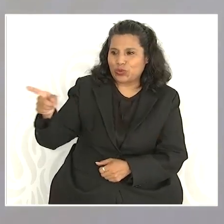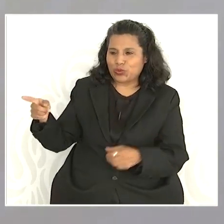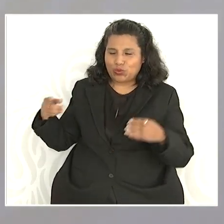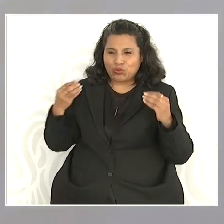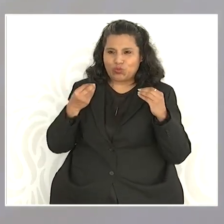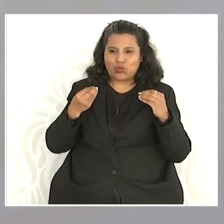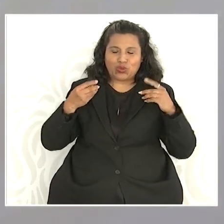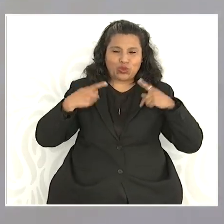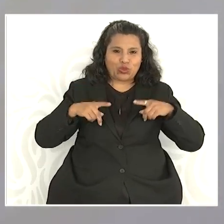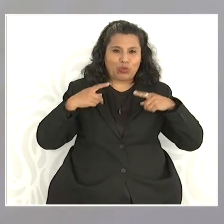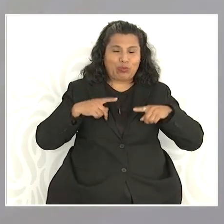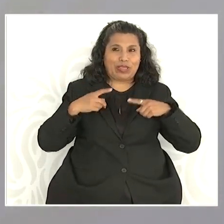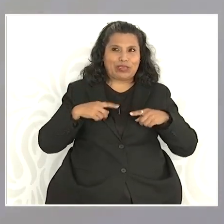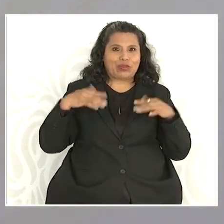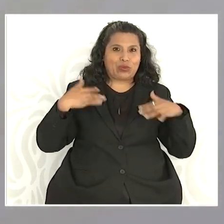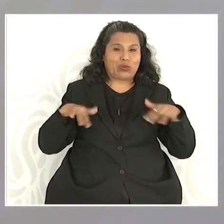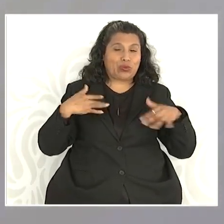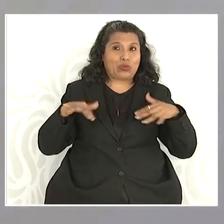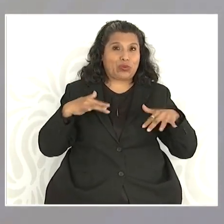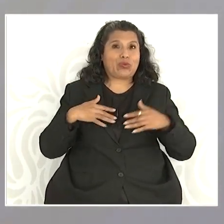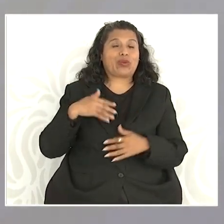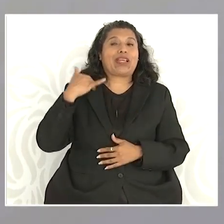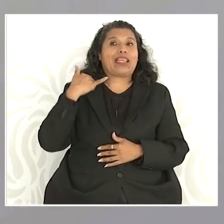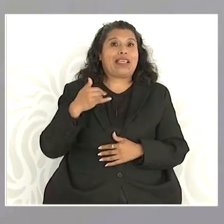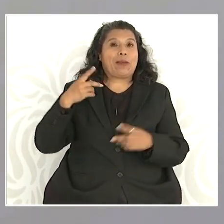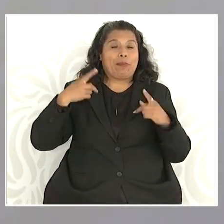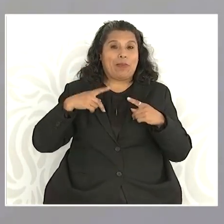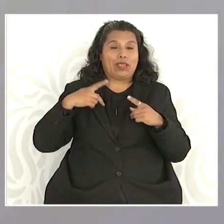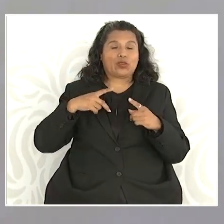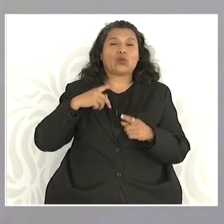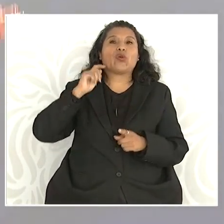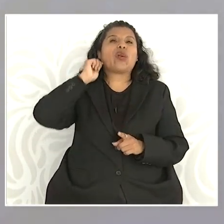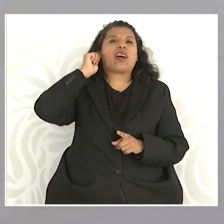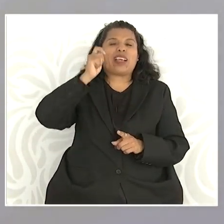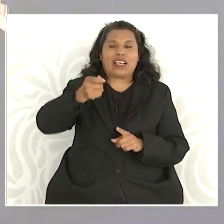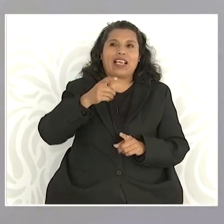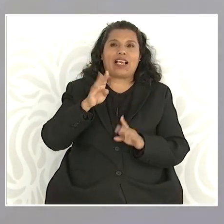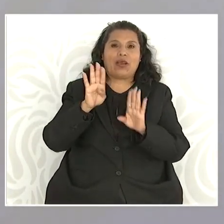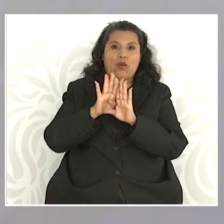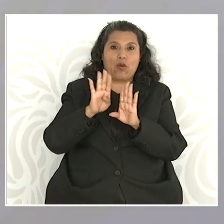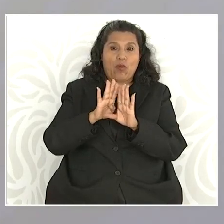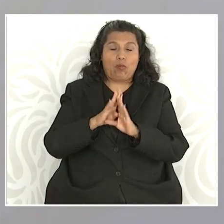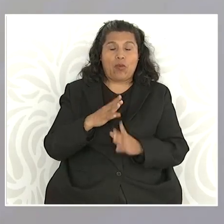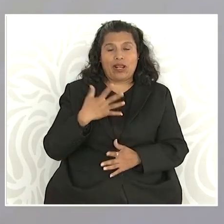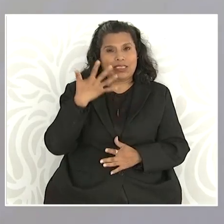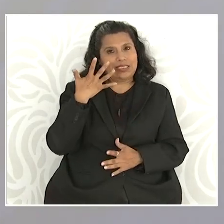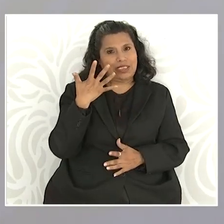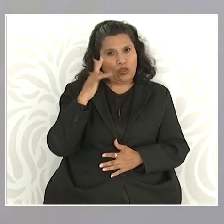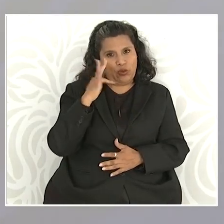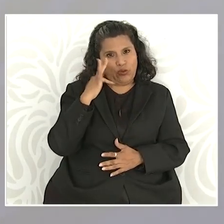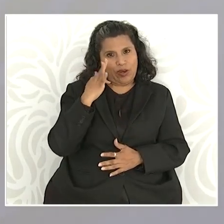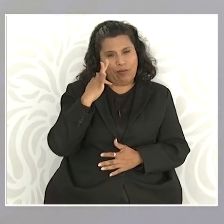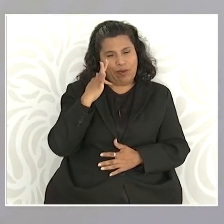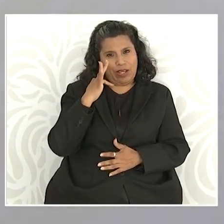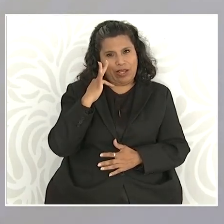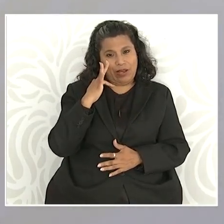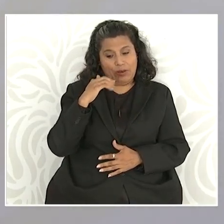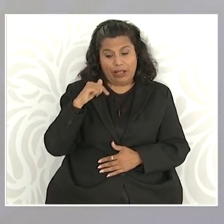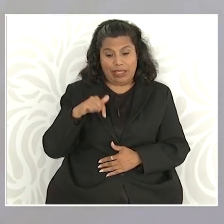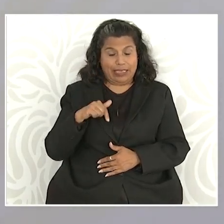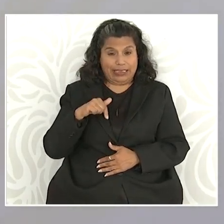la presidenta de la República, sino al pueblo de México. El 5 de febrero de este